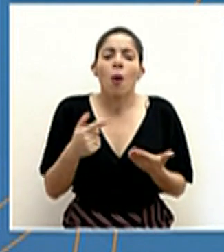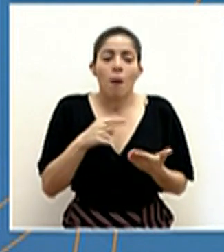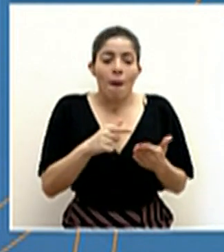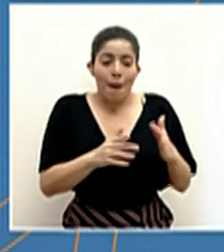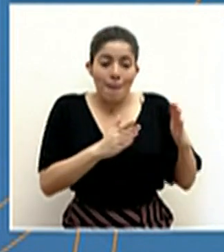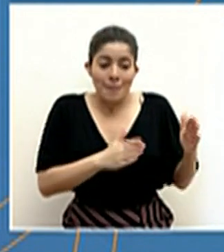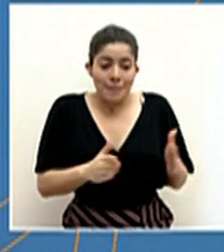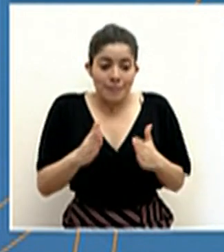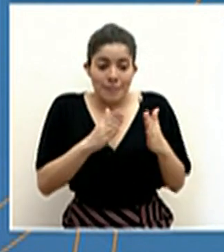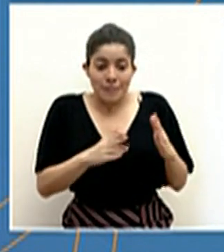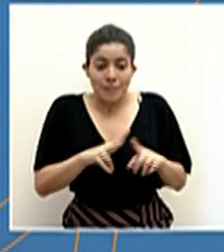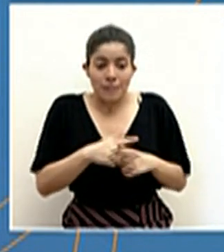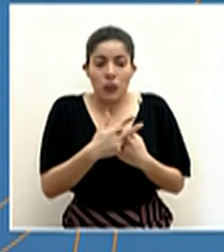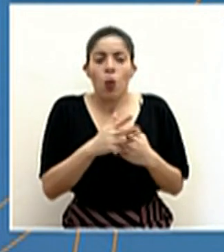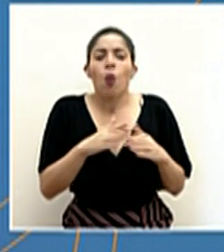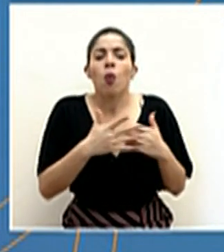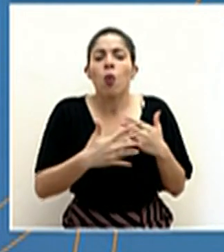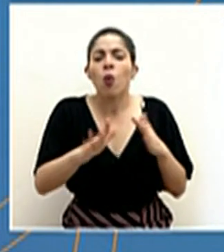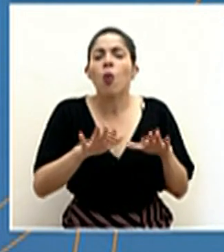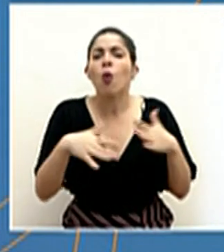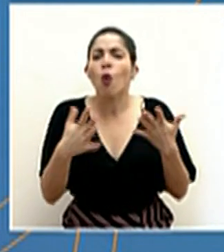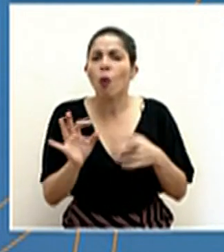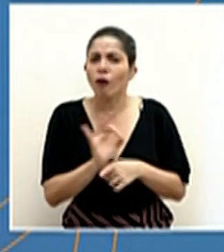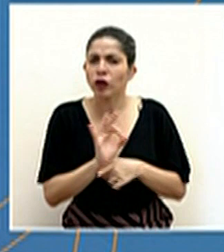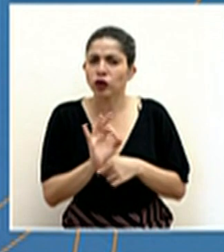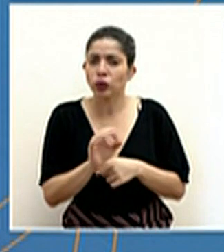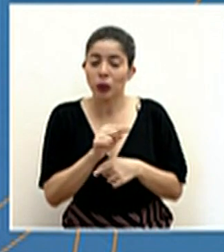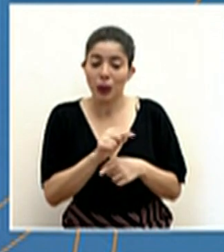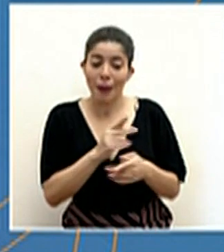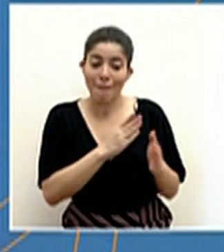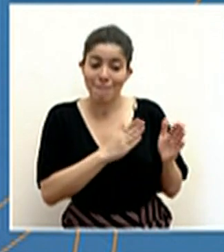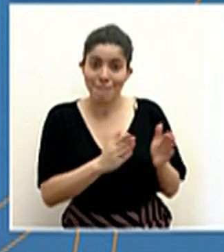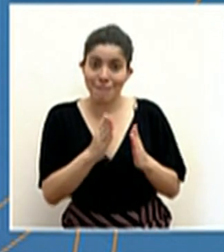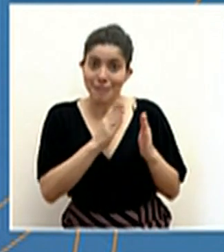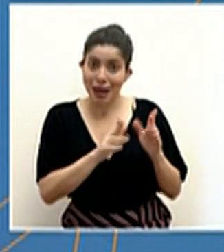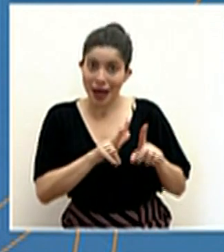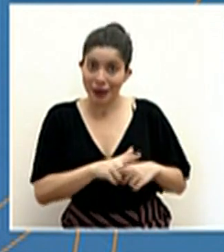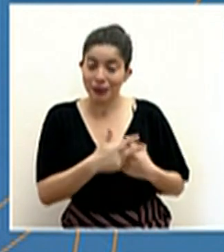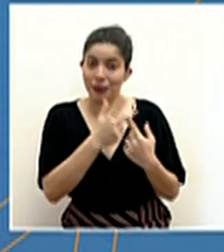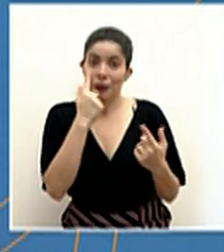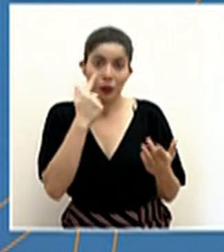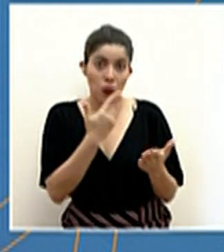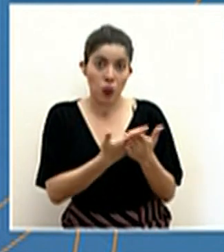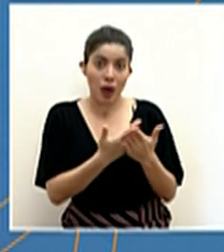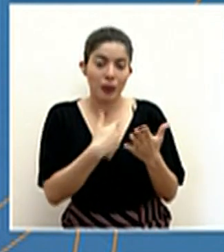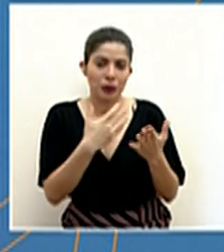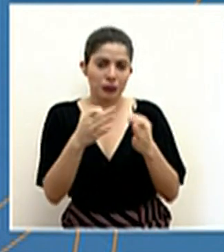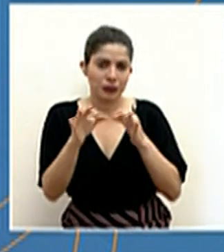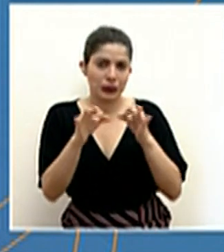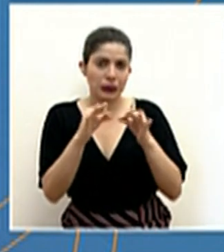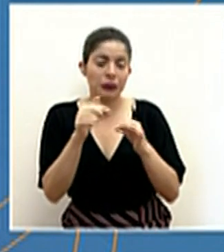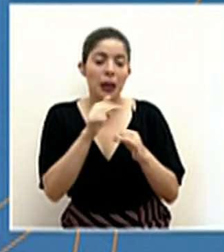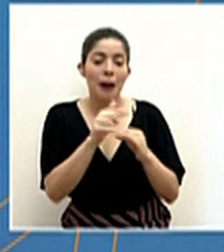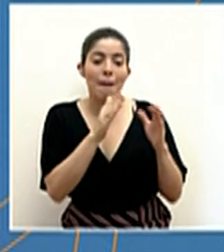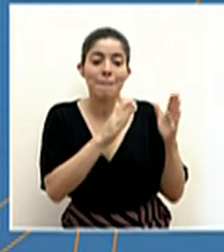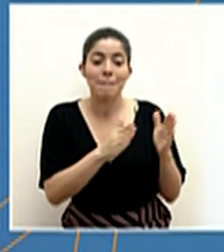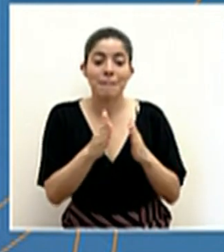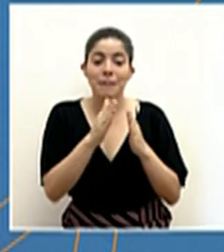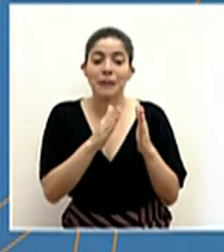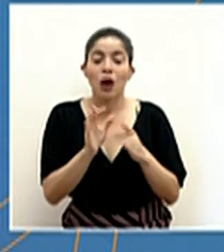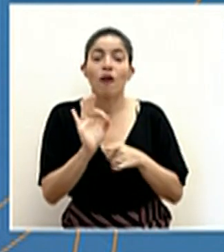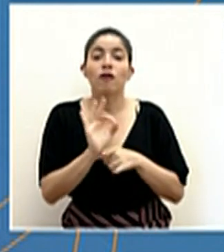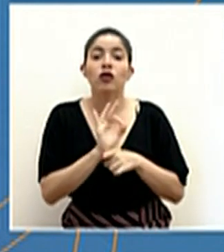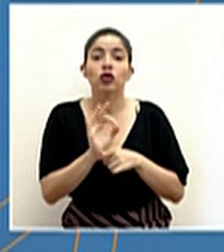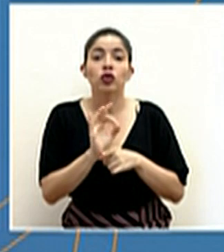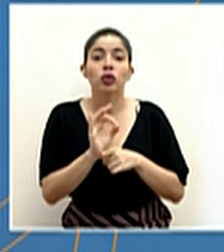piloto va a funcionar. Este plan piloto, como quiero explicar, es el plan que opera